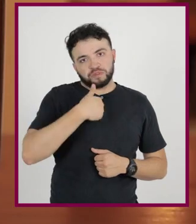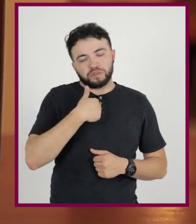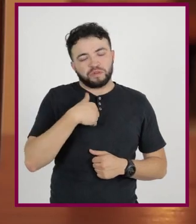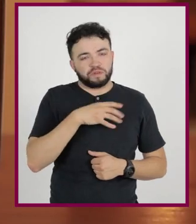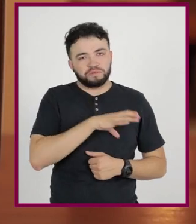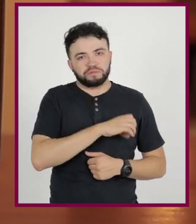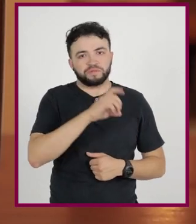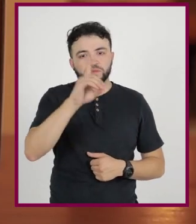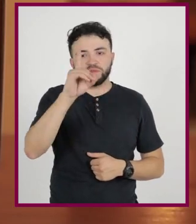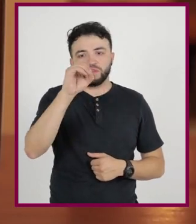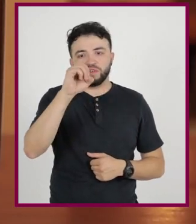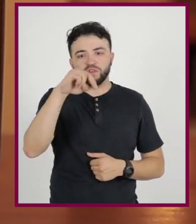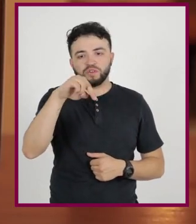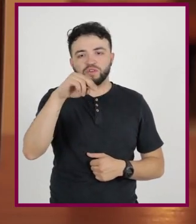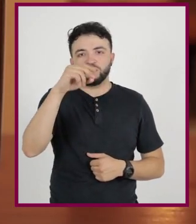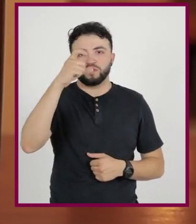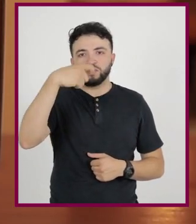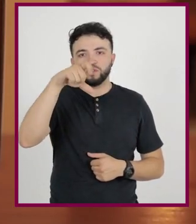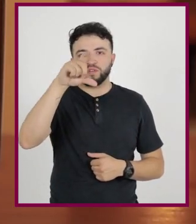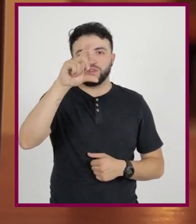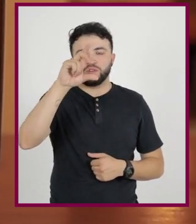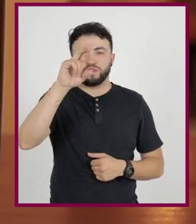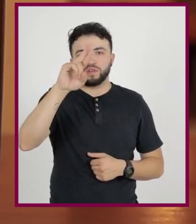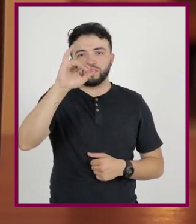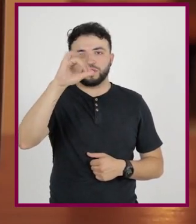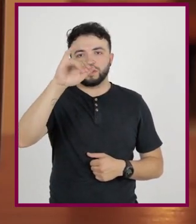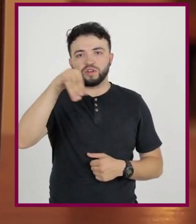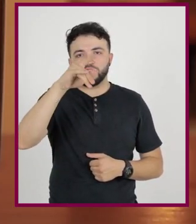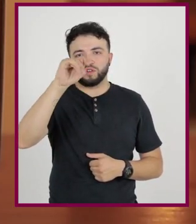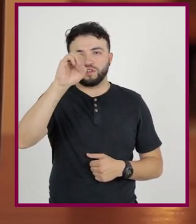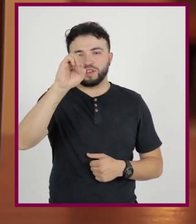Don Quijote de la Mancha, por ejemplo, de Miguel de Cervantes.